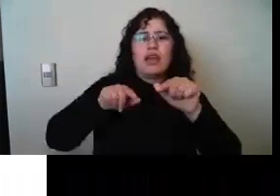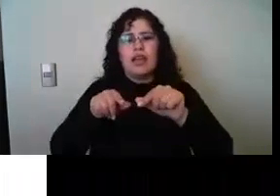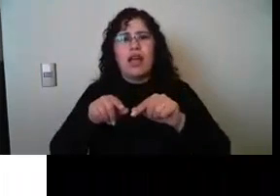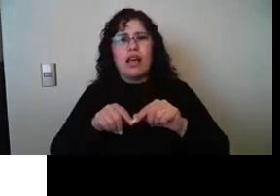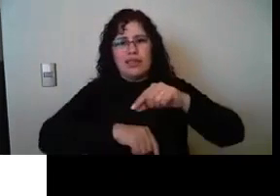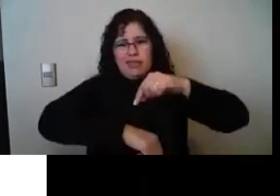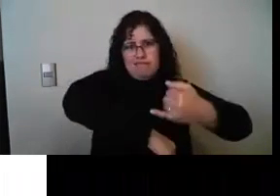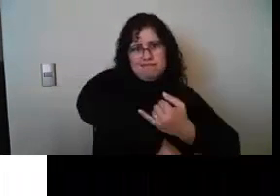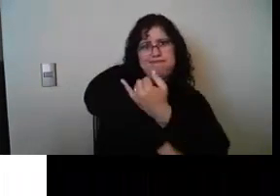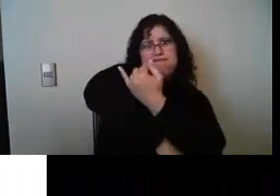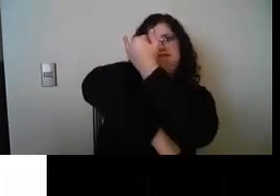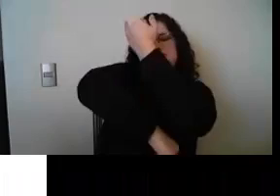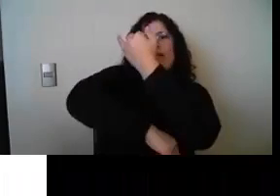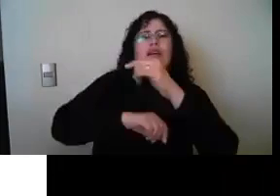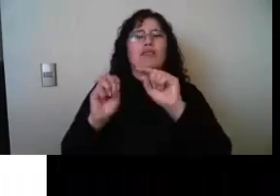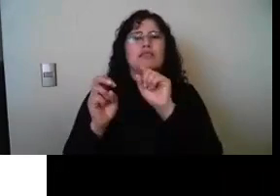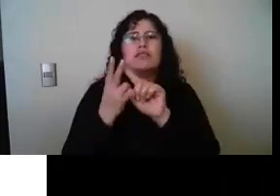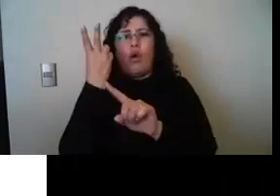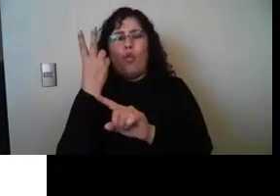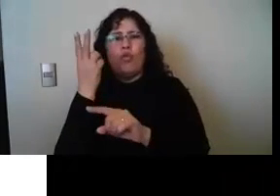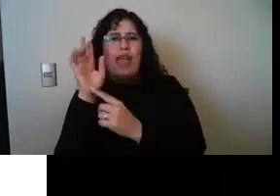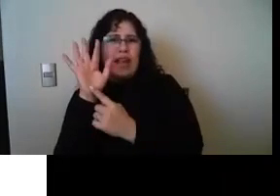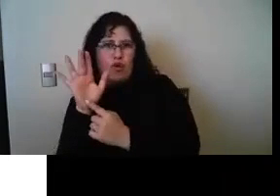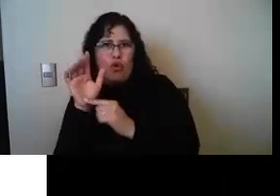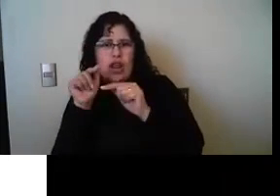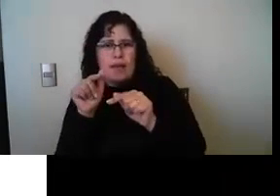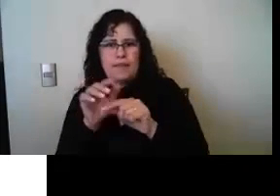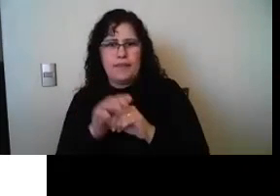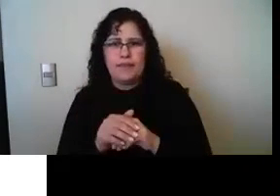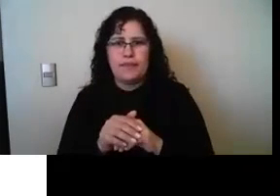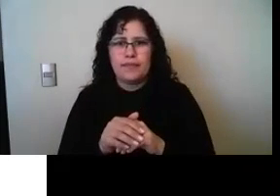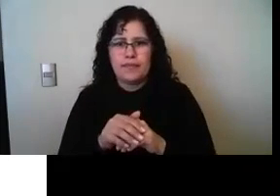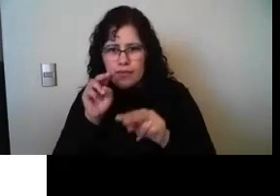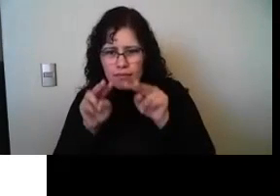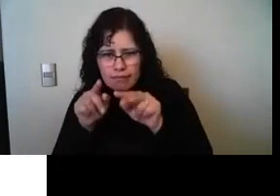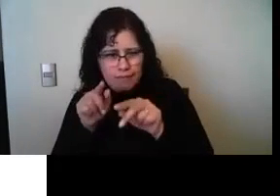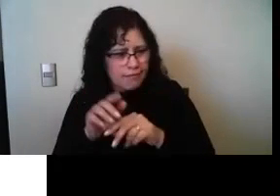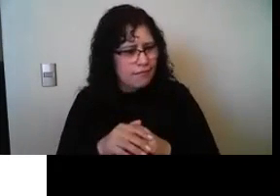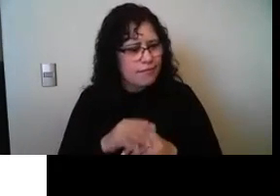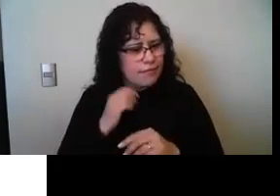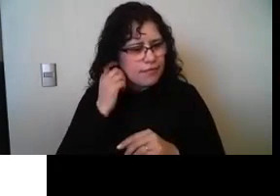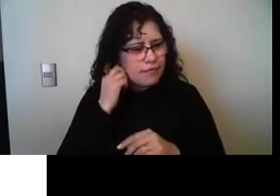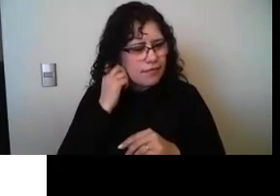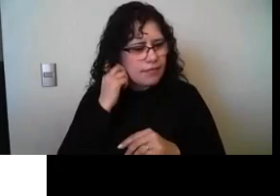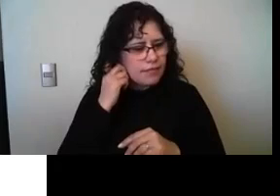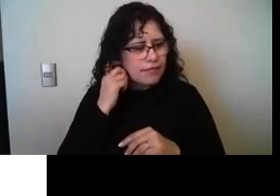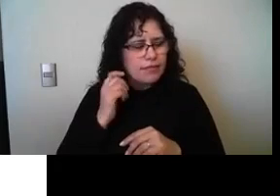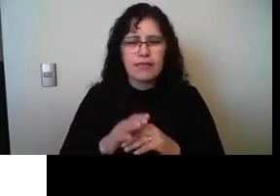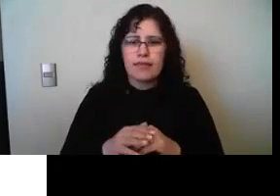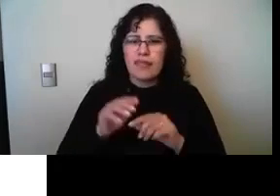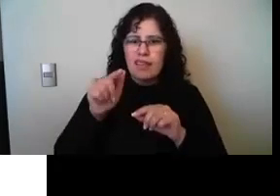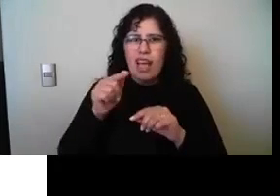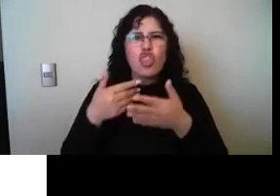una segunda neurona, que en este caso va a estar, o segundas neuronas, que en estos casos van a estar a nivel del